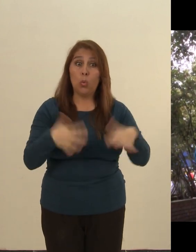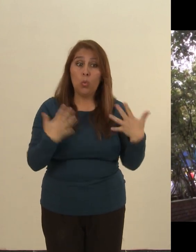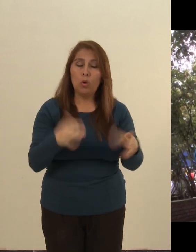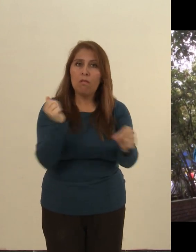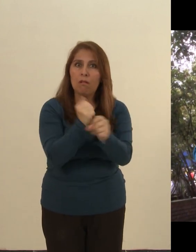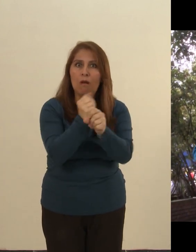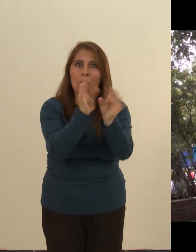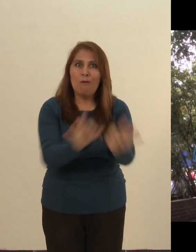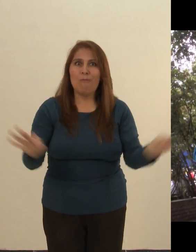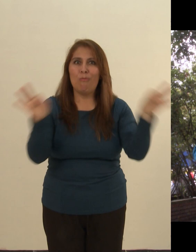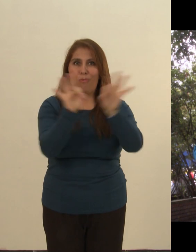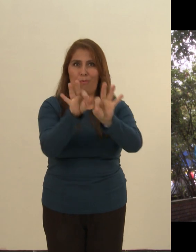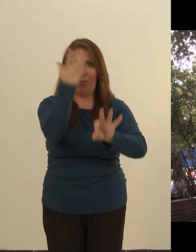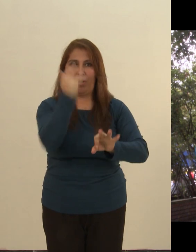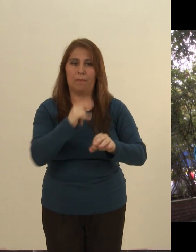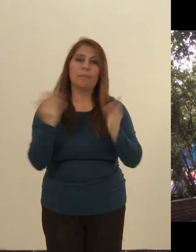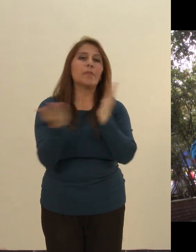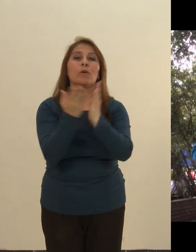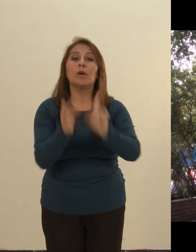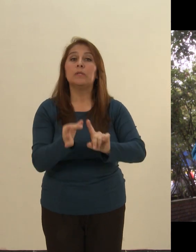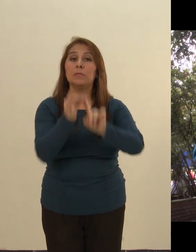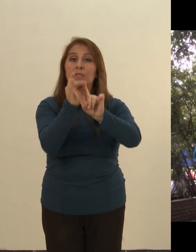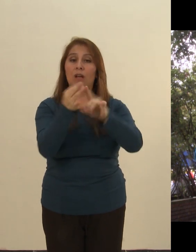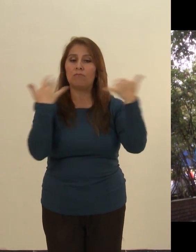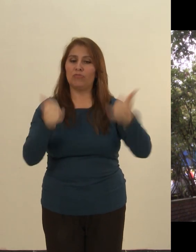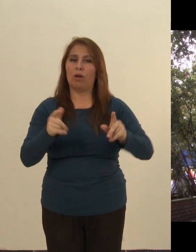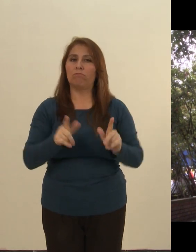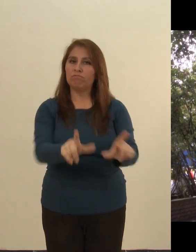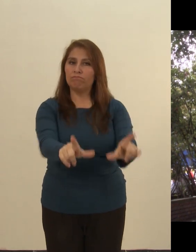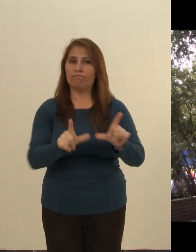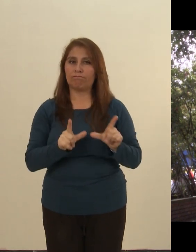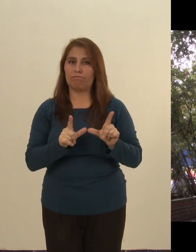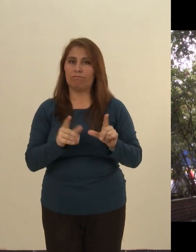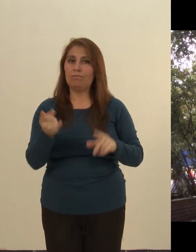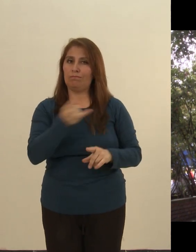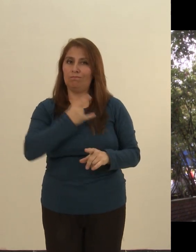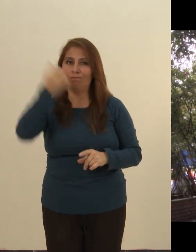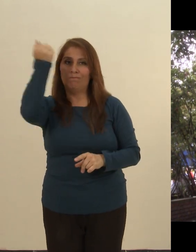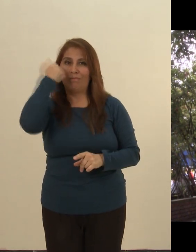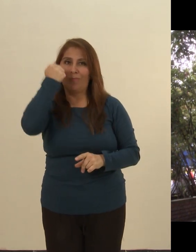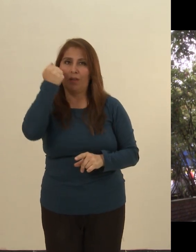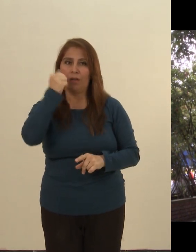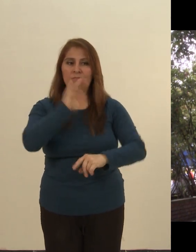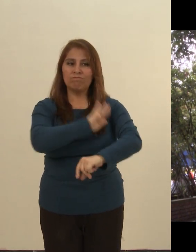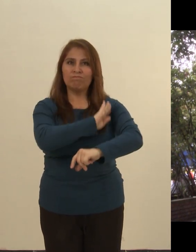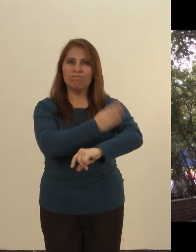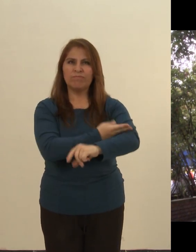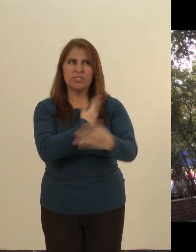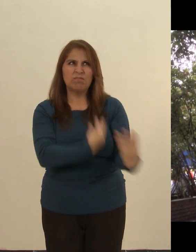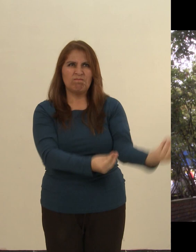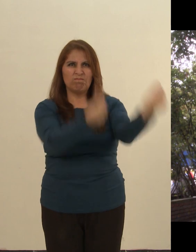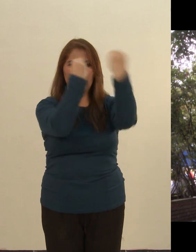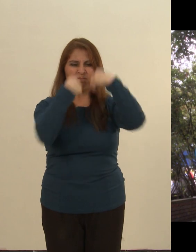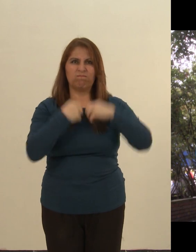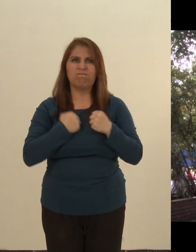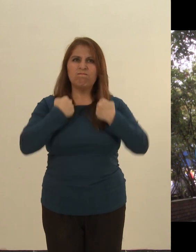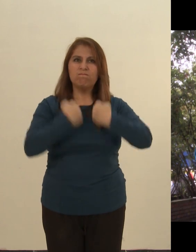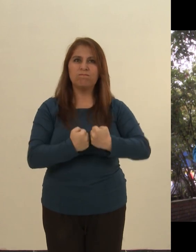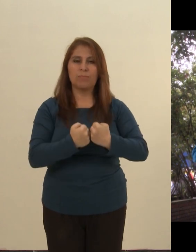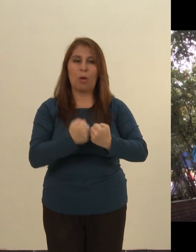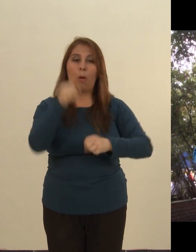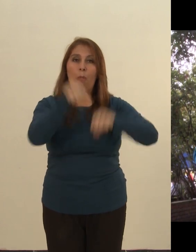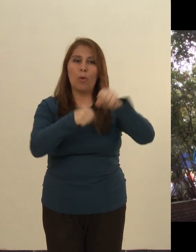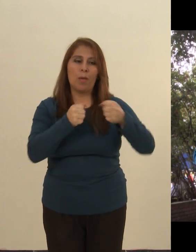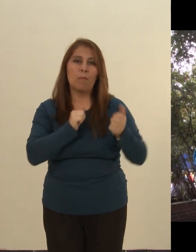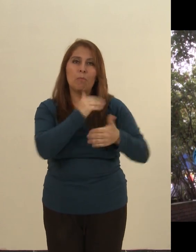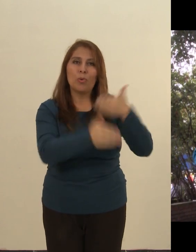que actualmente se está fortaleciendo mucho, ya que el educador especial egresado de la Universidad Pedagógica pues tiene mucha